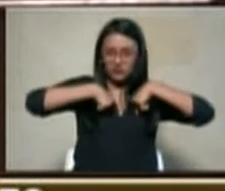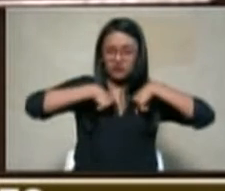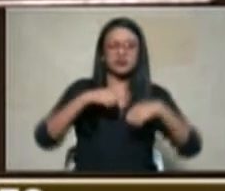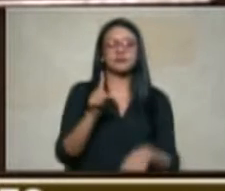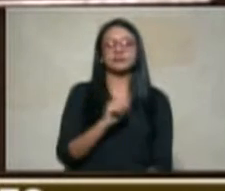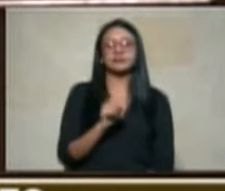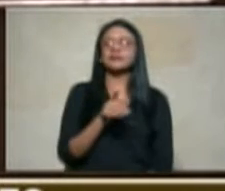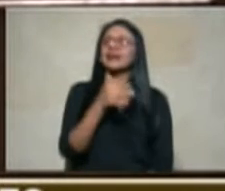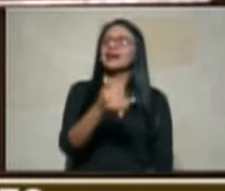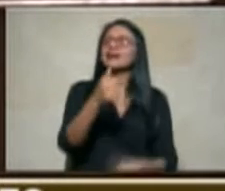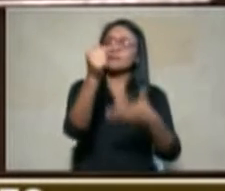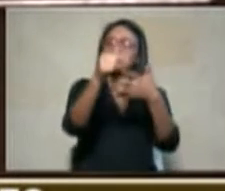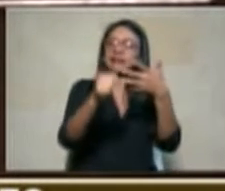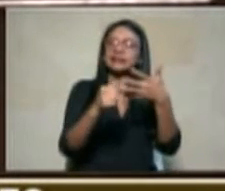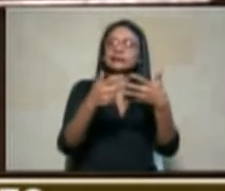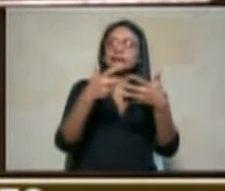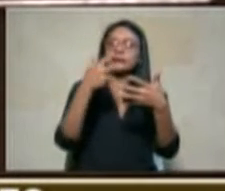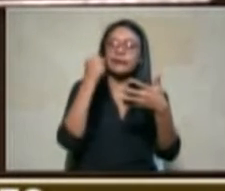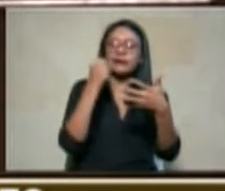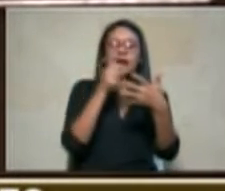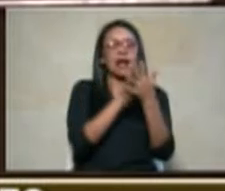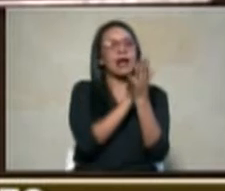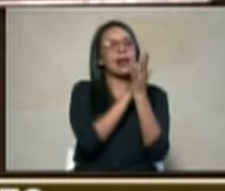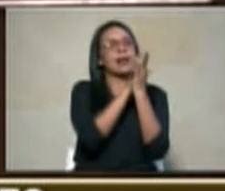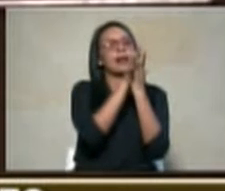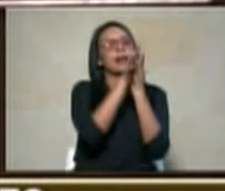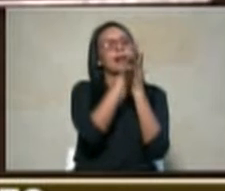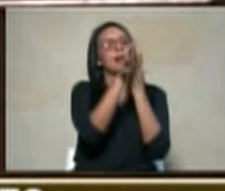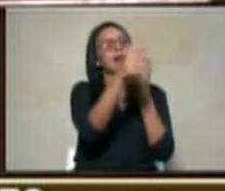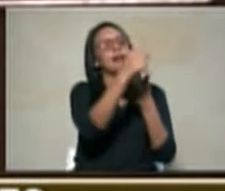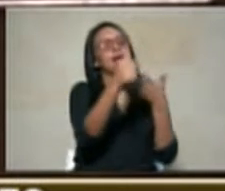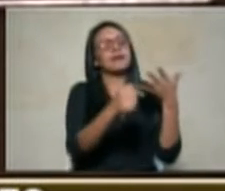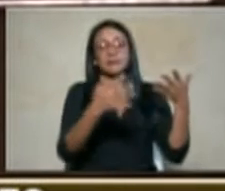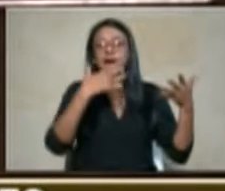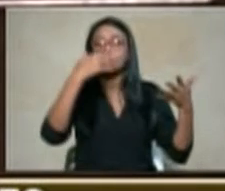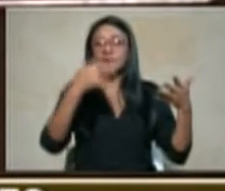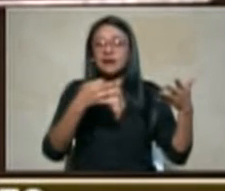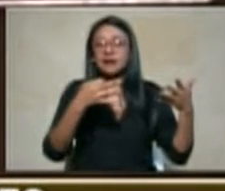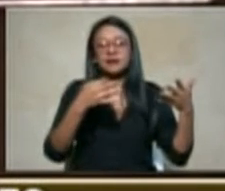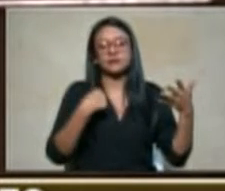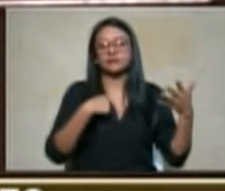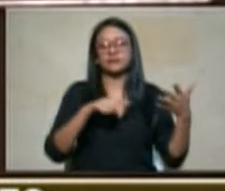salen una cantidad de historias que no son las que verdaderamente son.